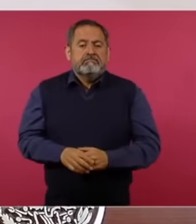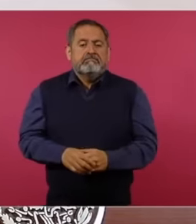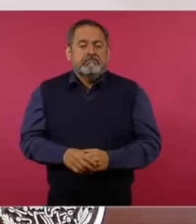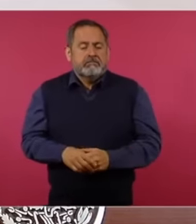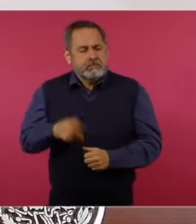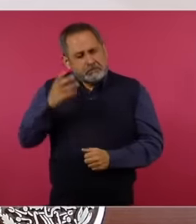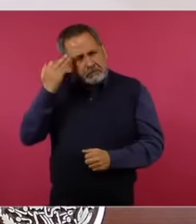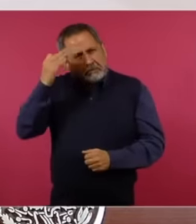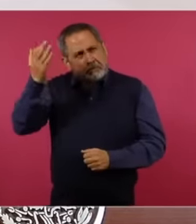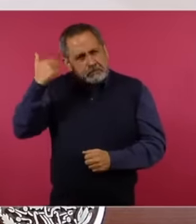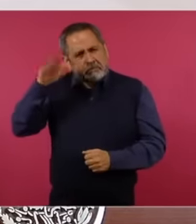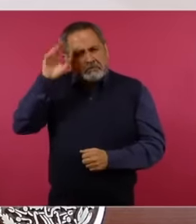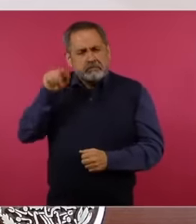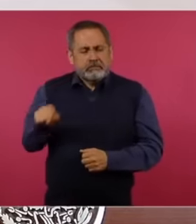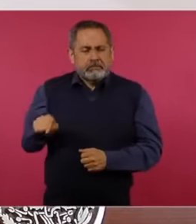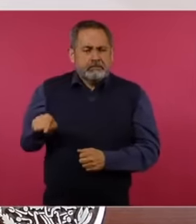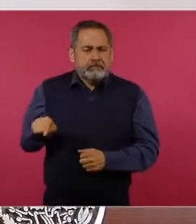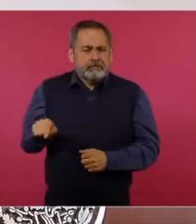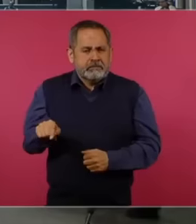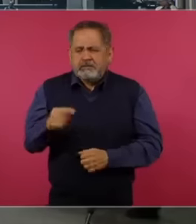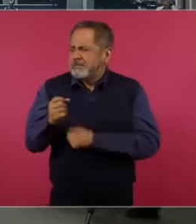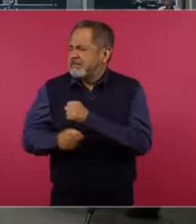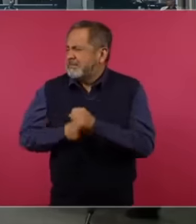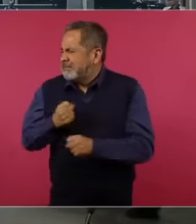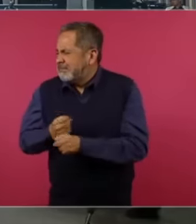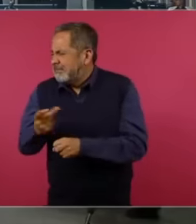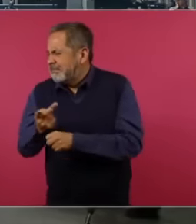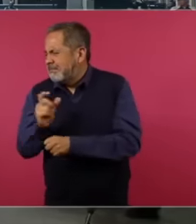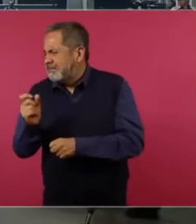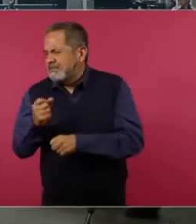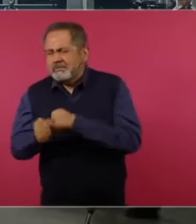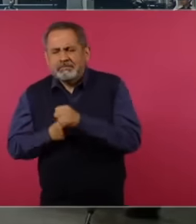en ese entonces. El año